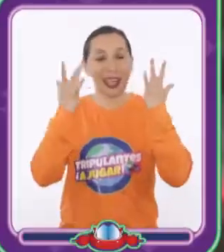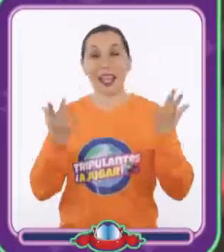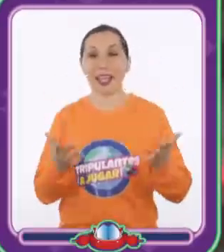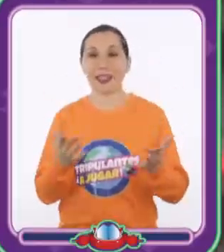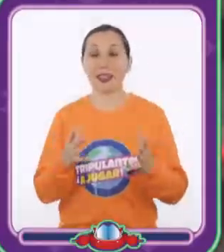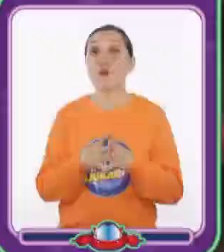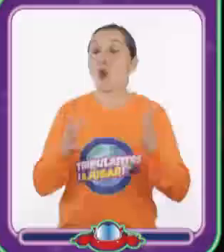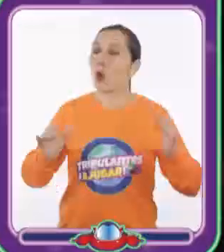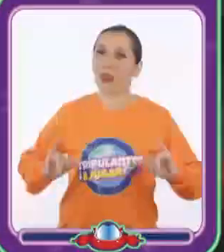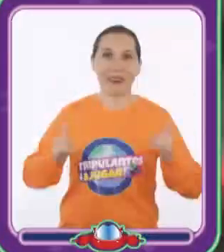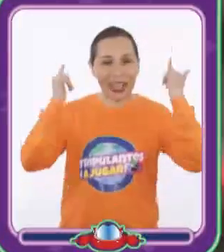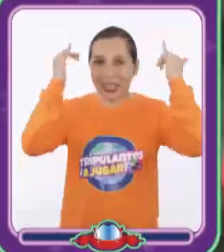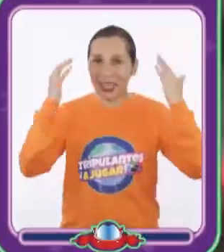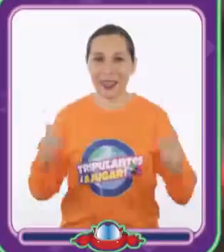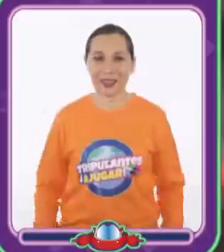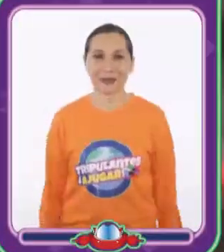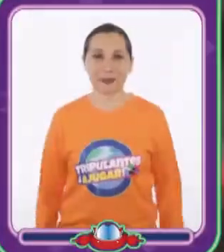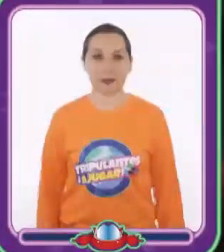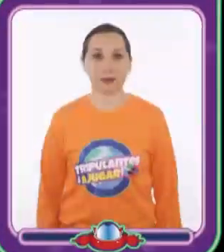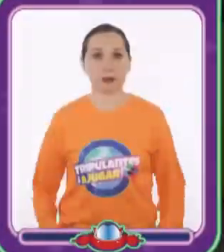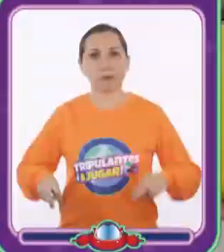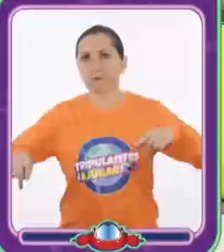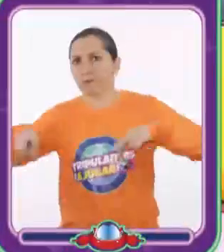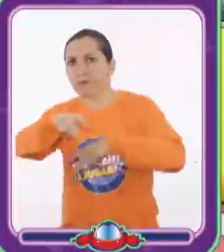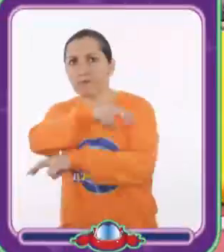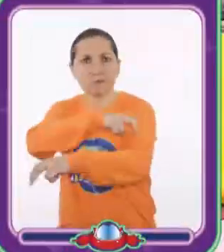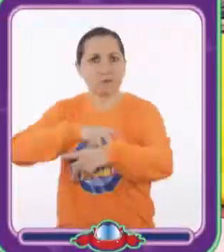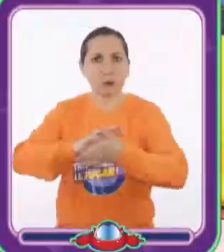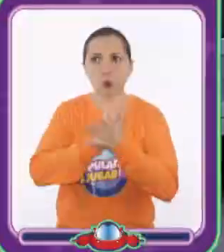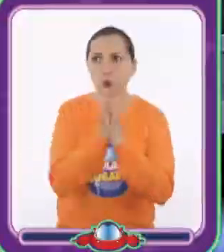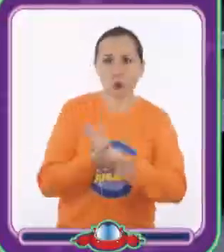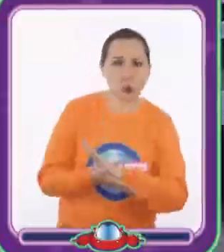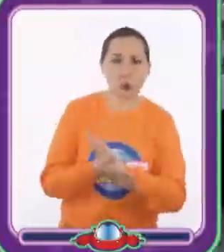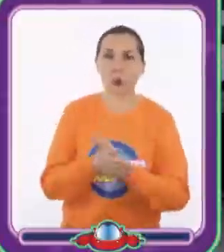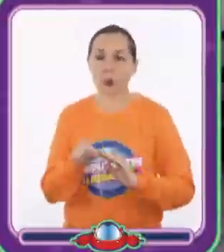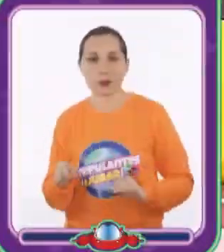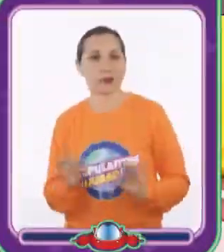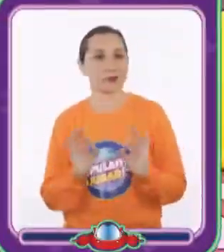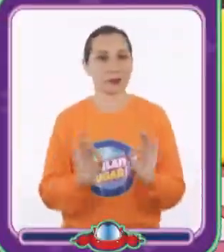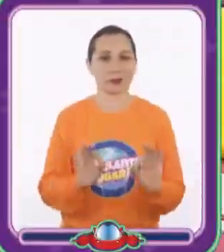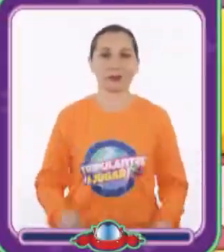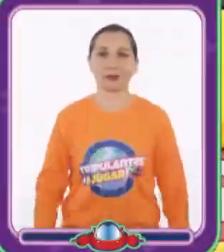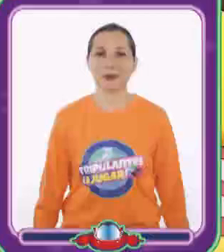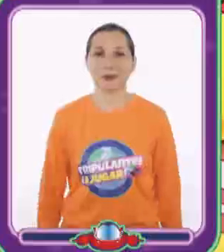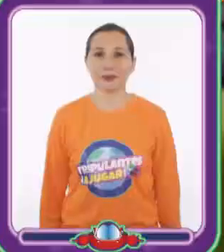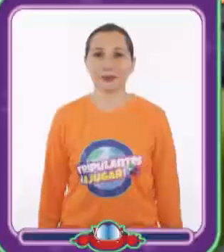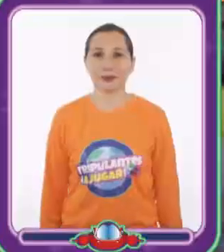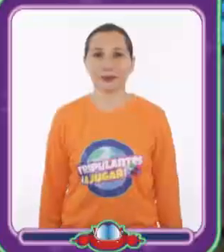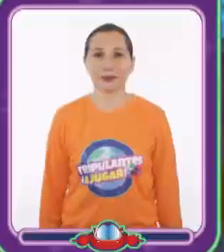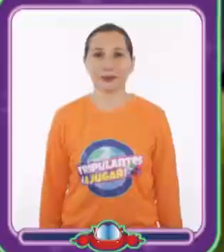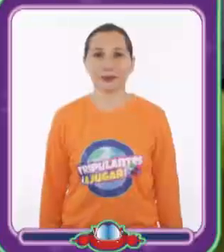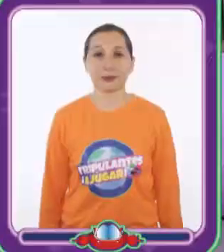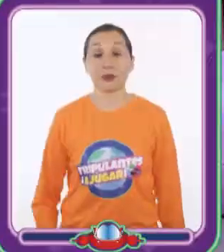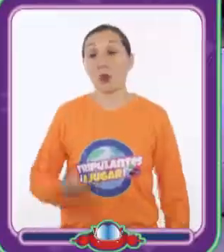Estaba contenta. Era muy divertido. Nos movemos por todos lados. ¡Eso es!